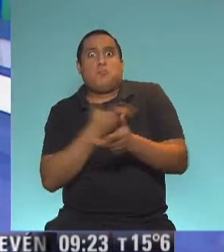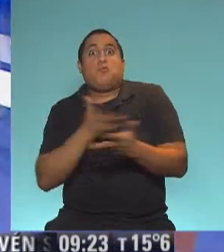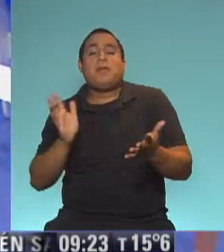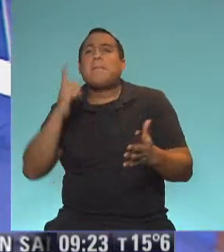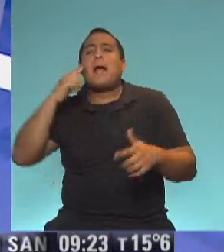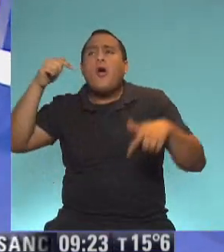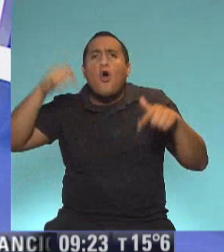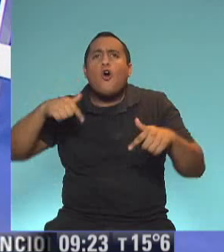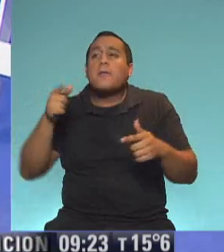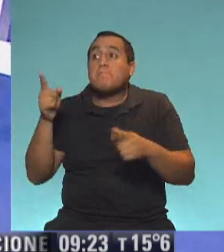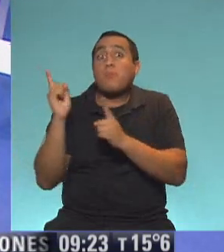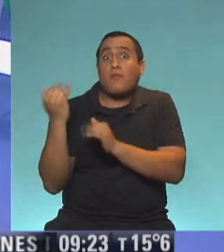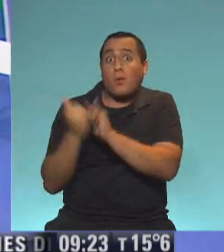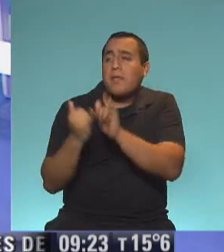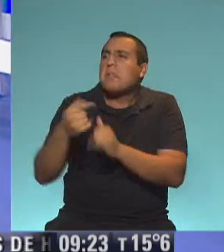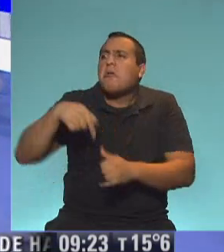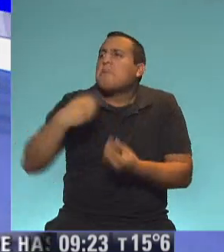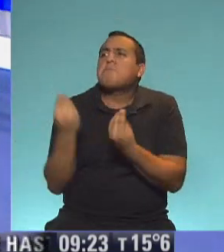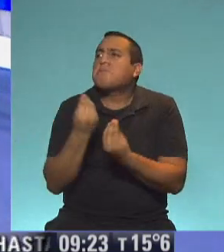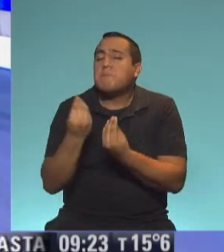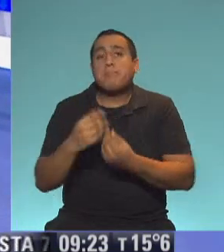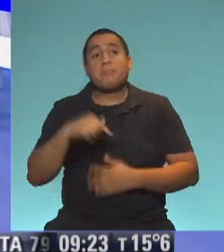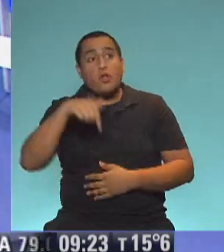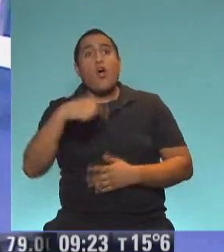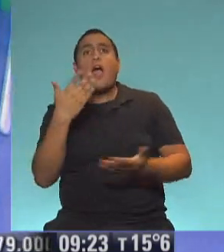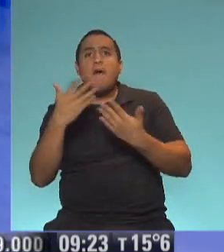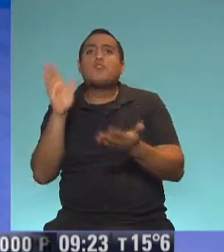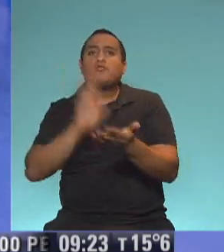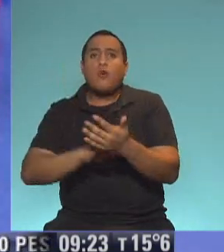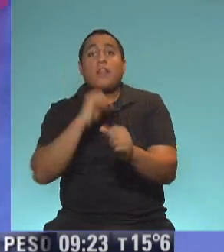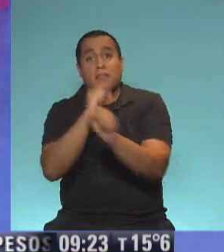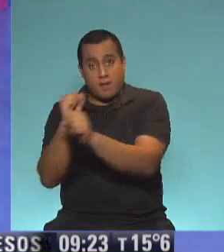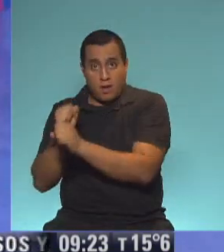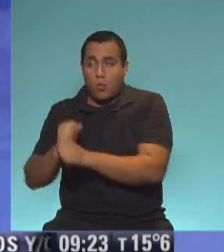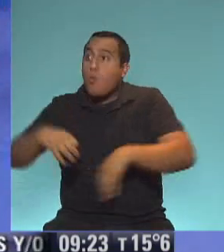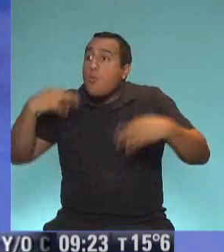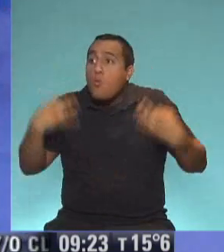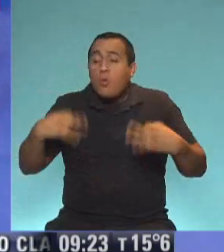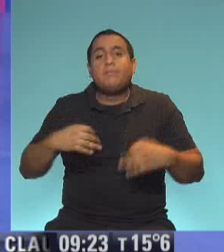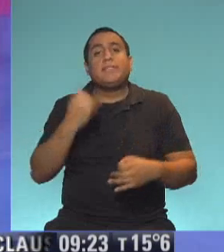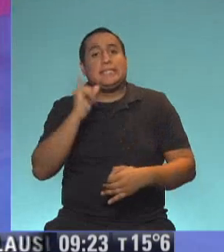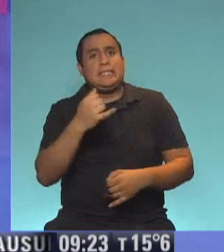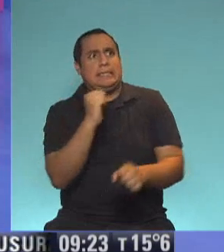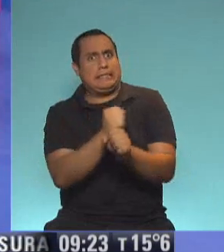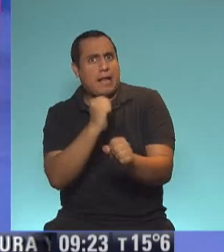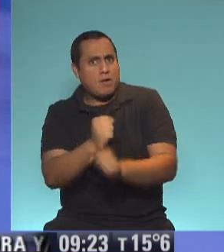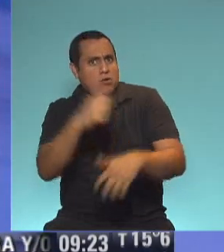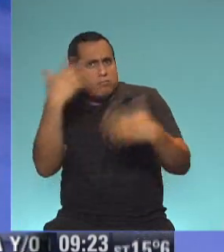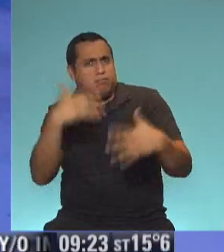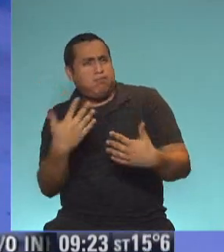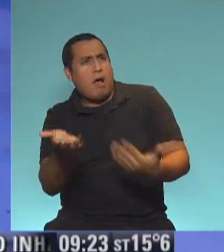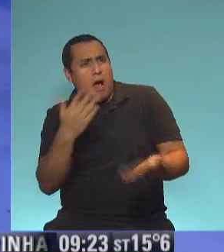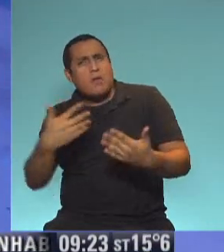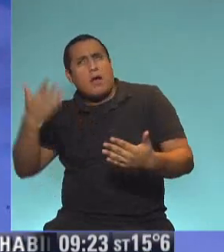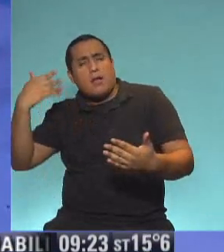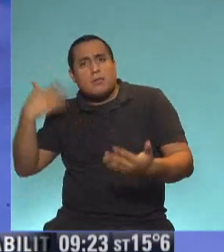tener hoy? ¿Qué tenemos para hoy? Vamos a seguir hablando sobre los trabajos. ¡Ay, qué bueno! Muy bien. Sí. Venimos hablando un montón, muchas